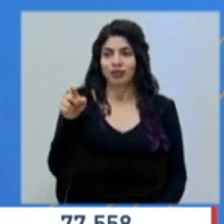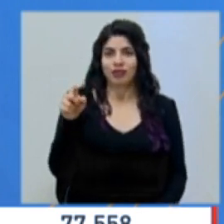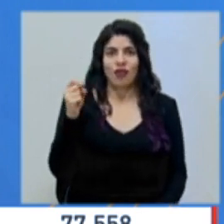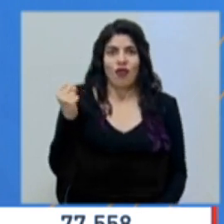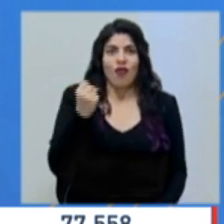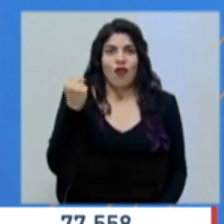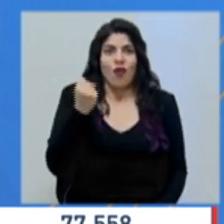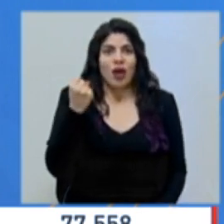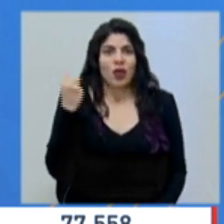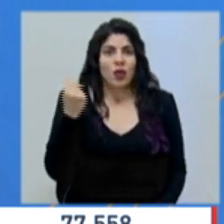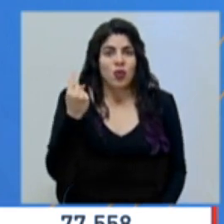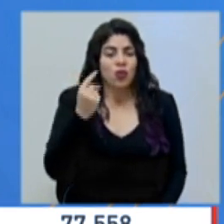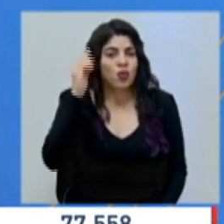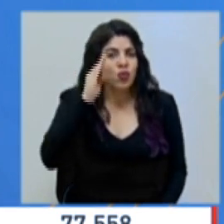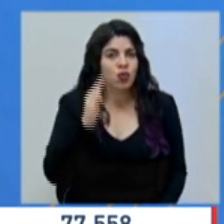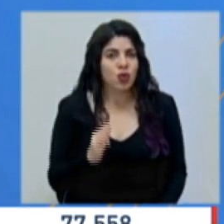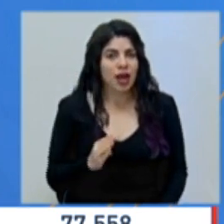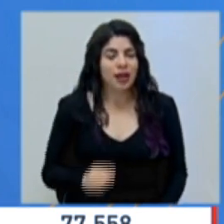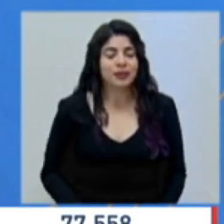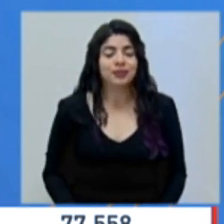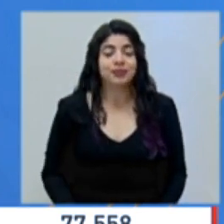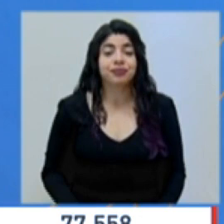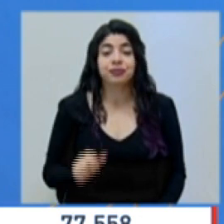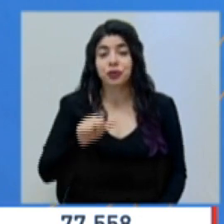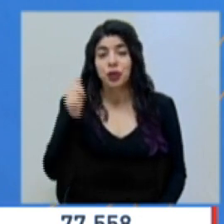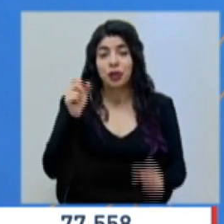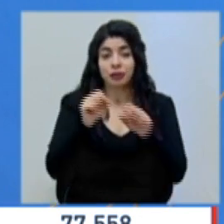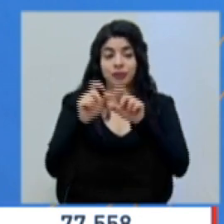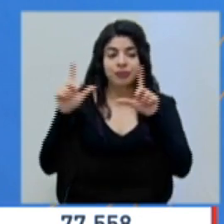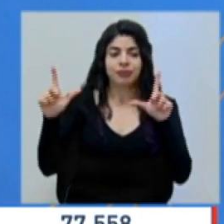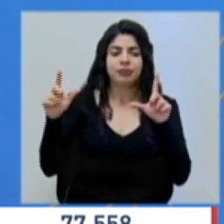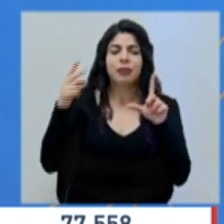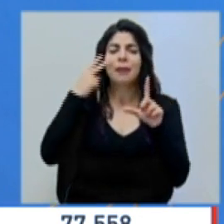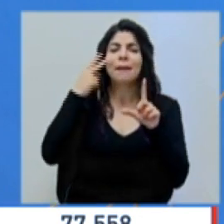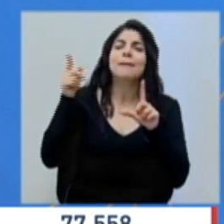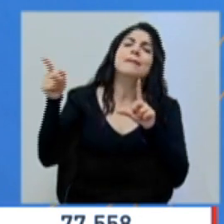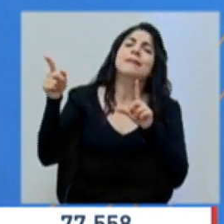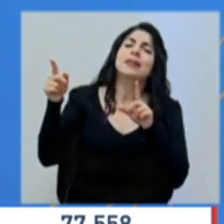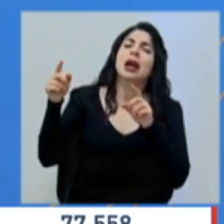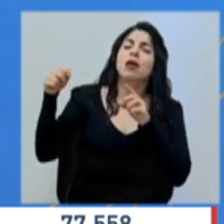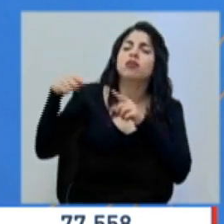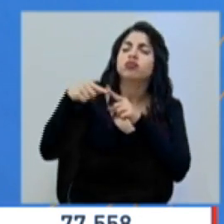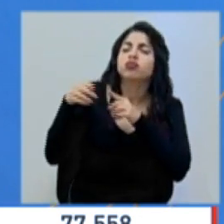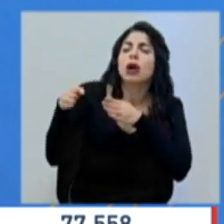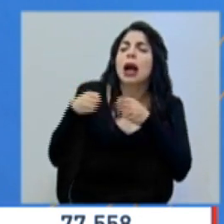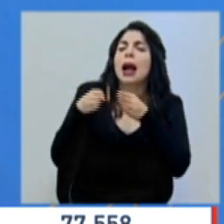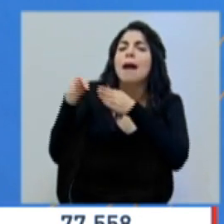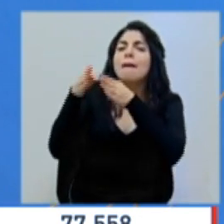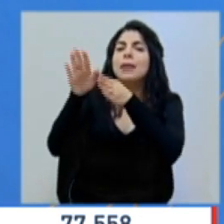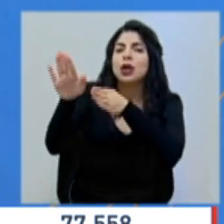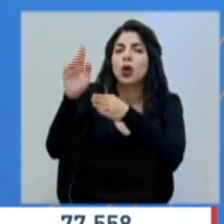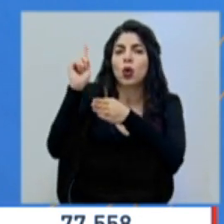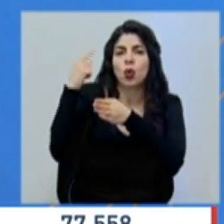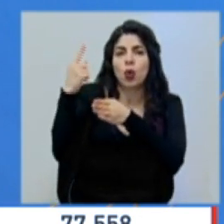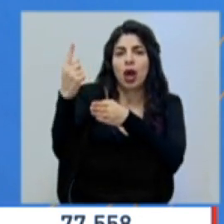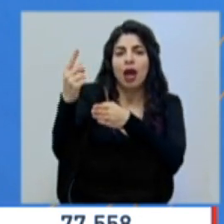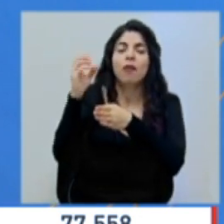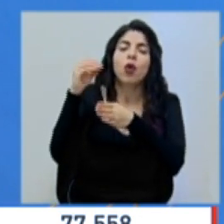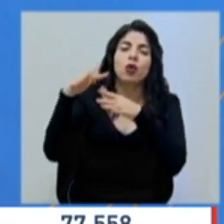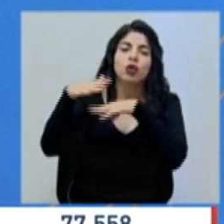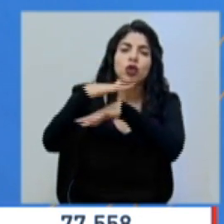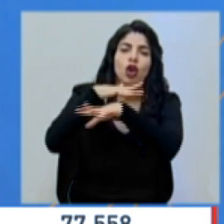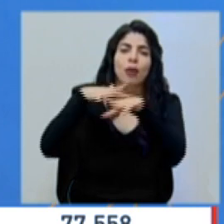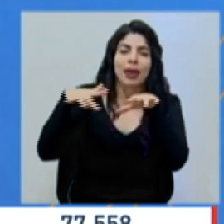fuerte intensidad de huracanes. En la próxima imagen podemos ver la trayectoria prevista del huracán o de la tormenta